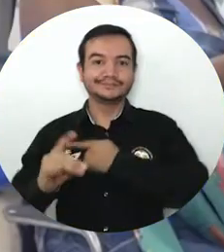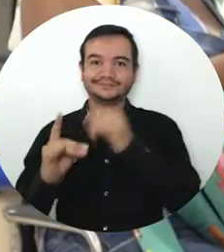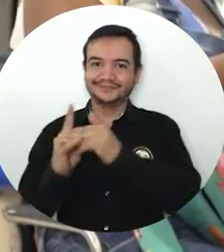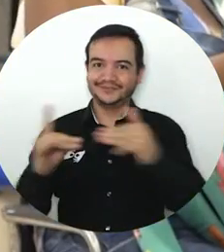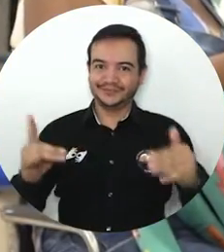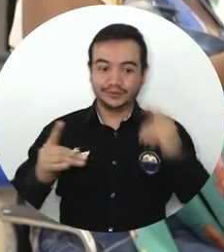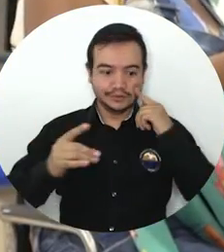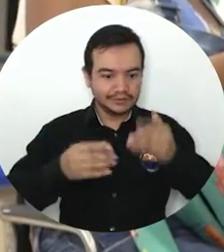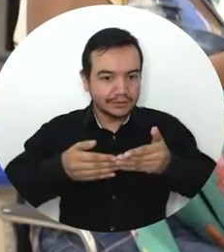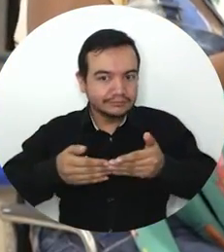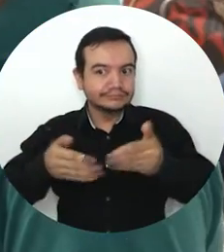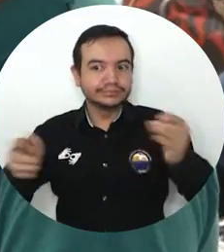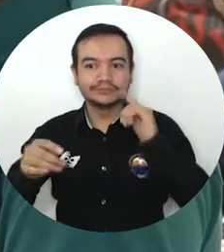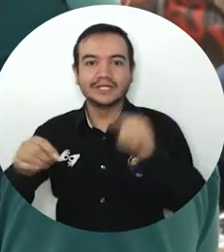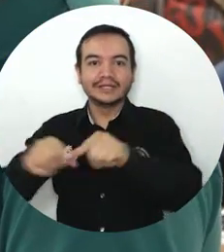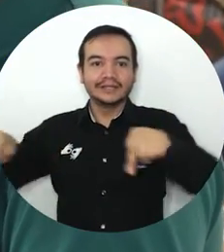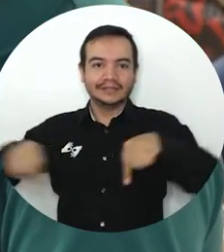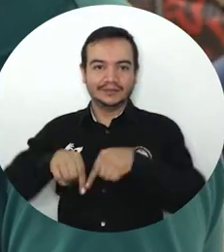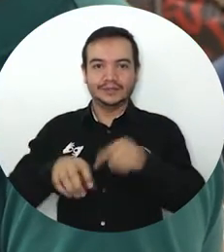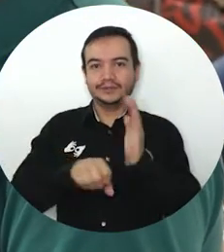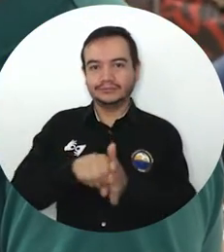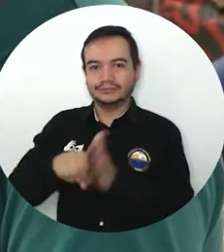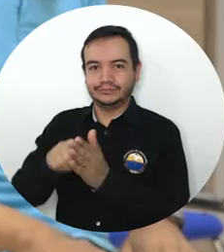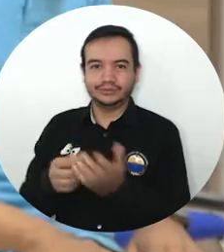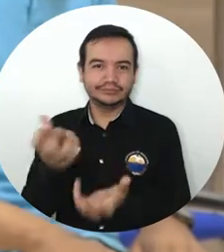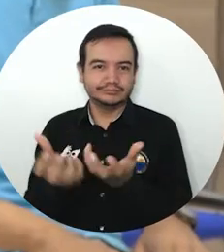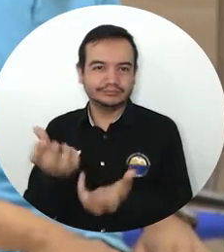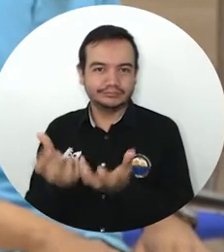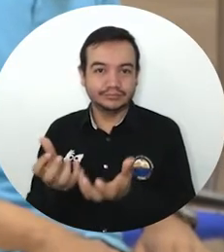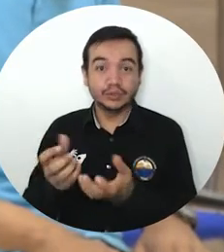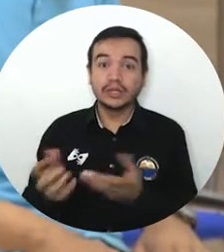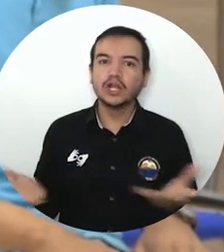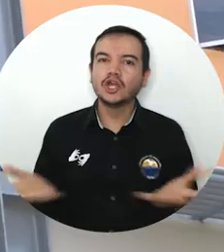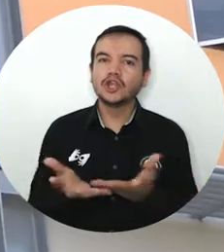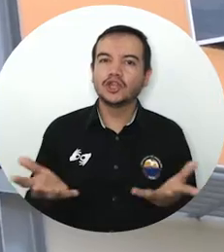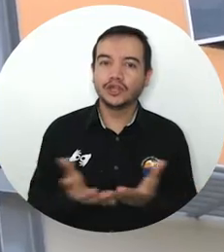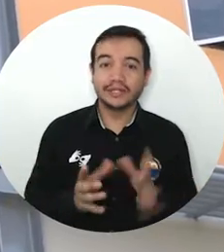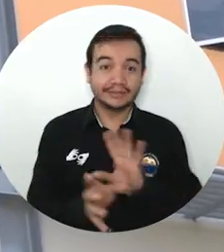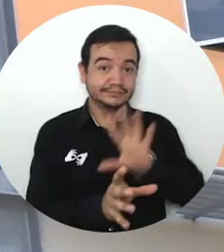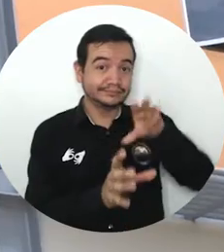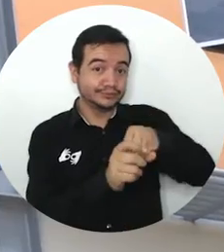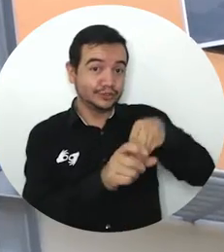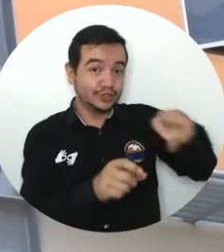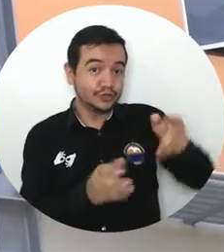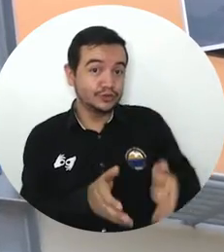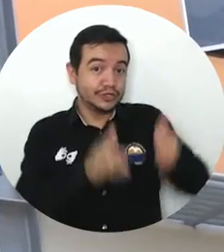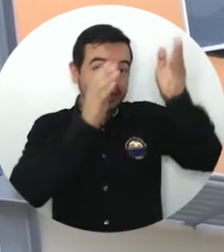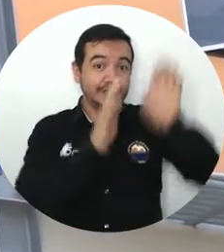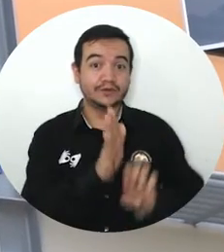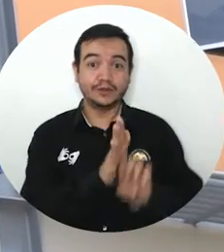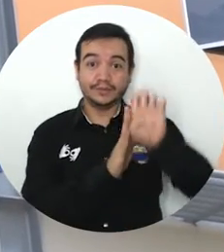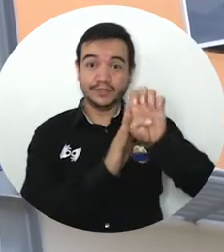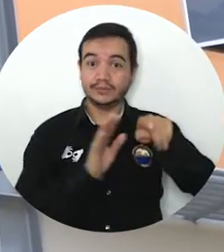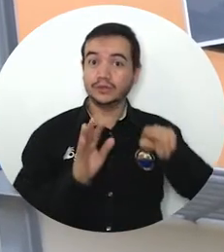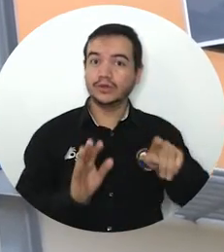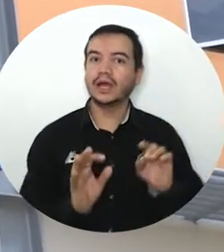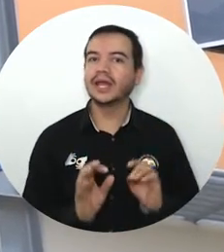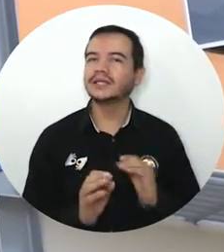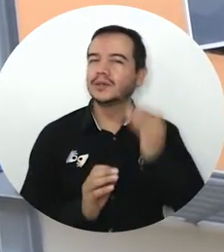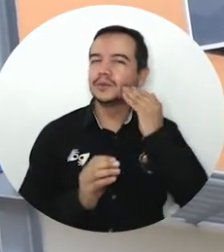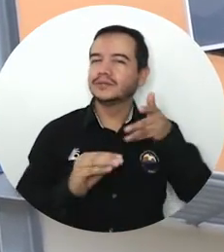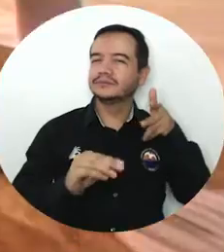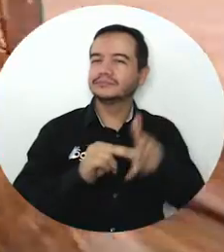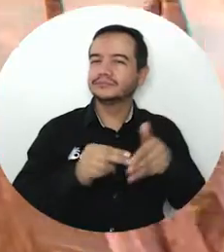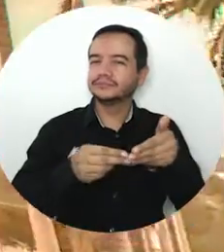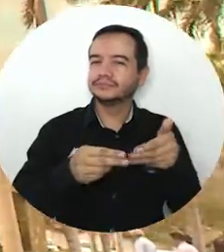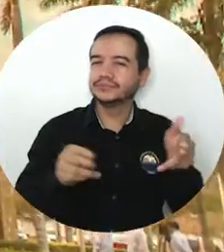puso en funcionamiento el Laboratorio de Gastronomía e Innovación, ubicado en el Edificio de Innovación y Emprendimiento inaugurado durante la